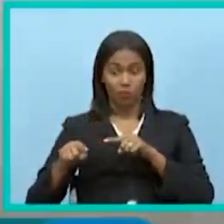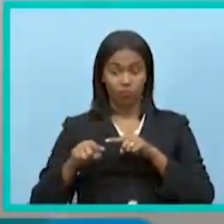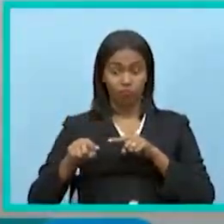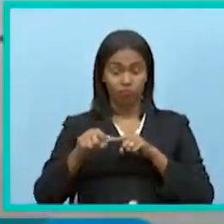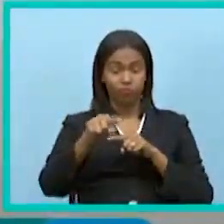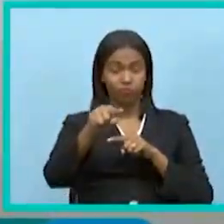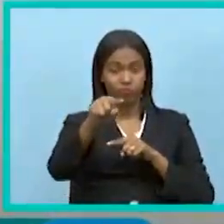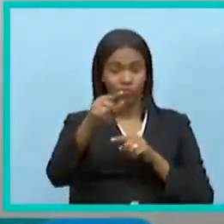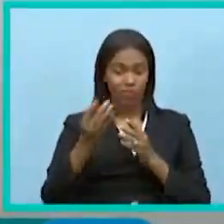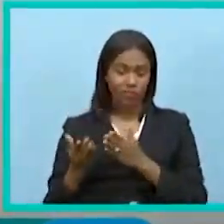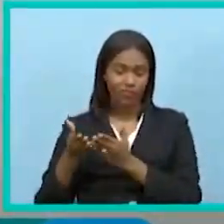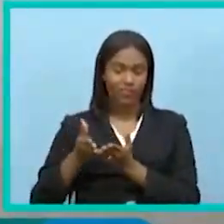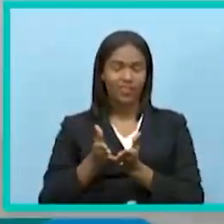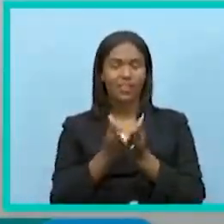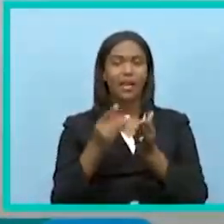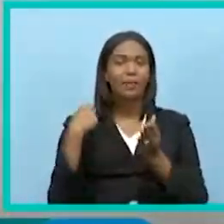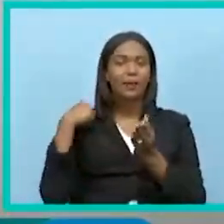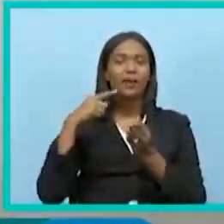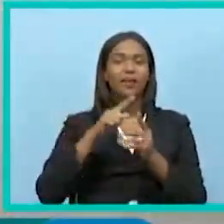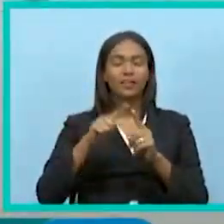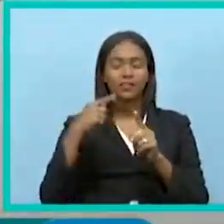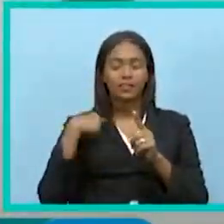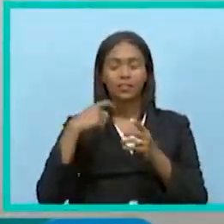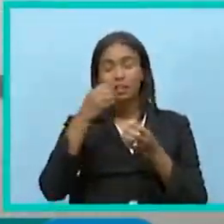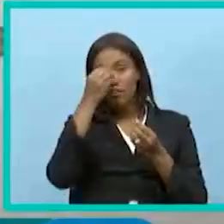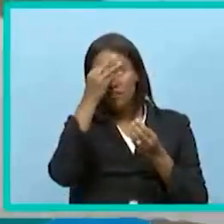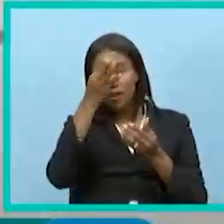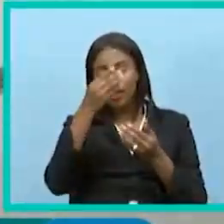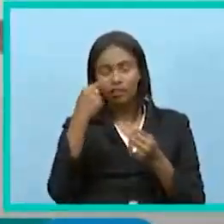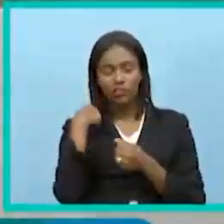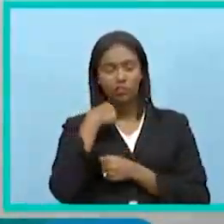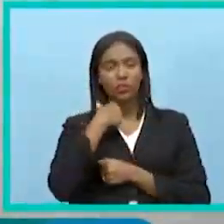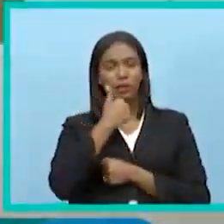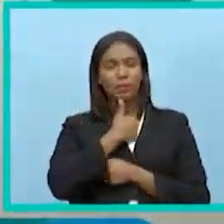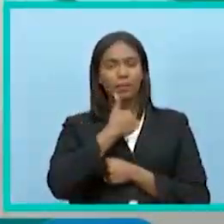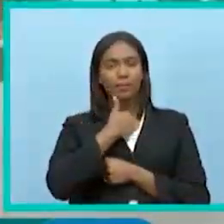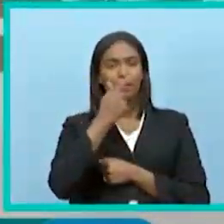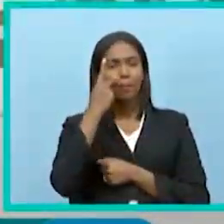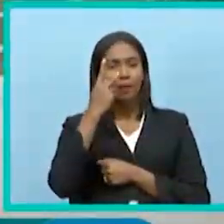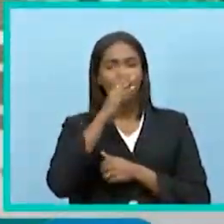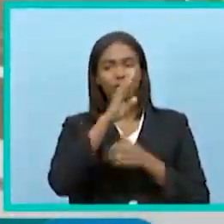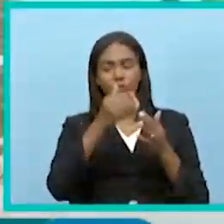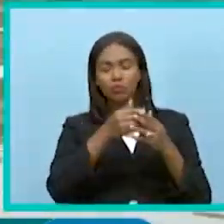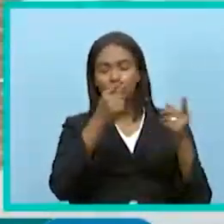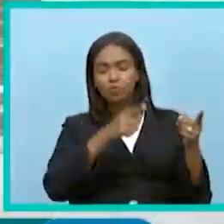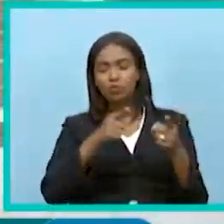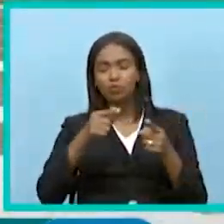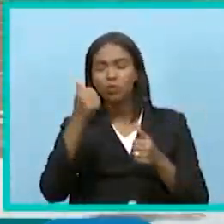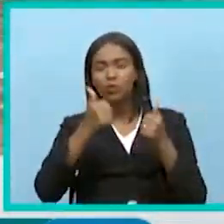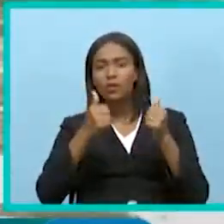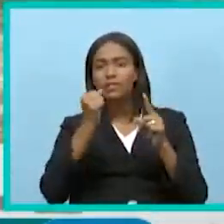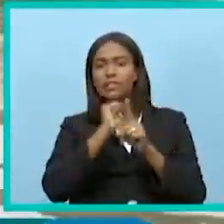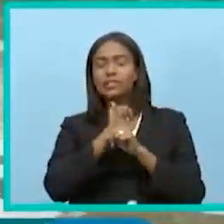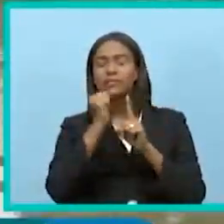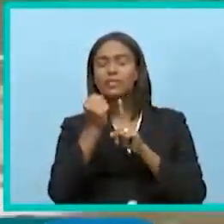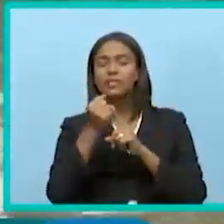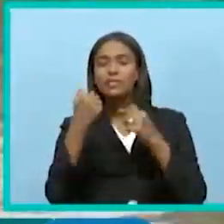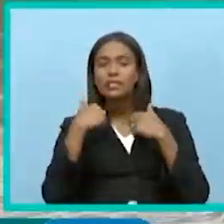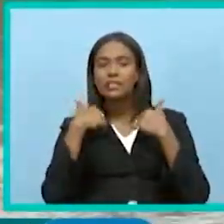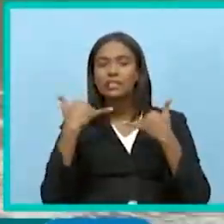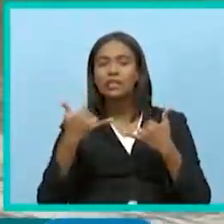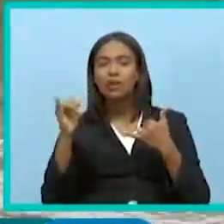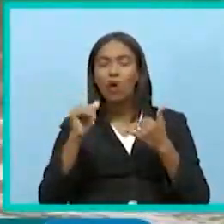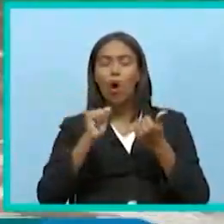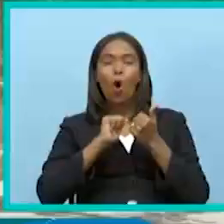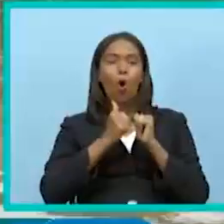queremos confirmar de viva voz de los municipios cuál es la situación y cómo